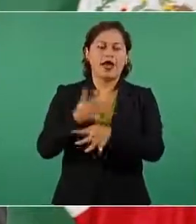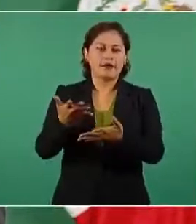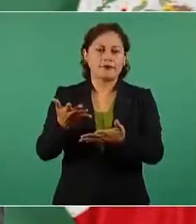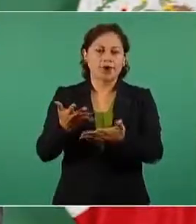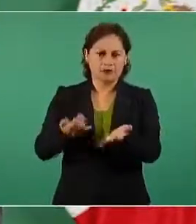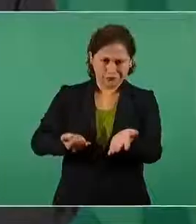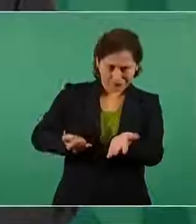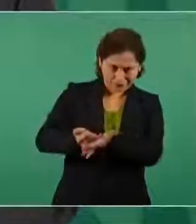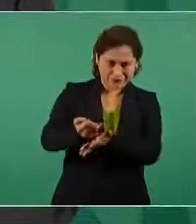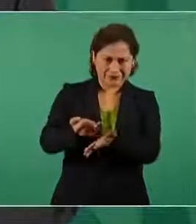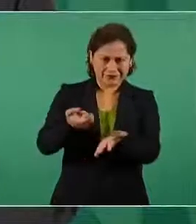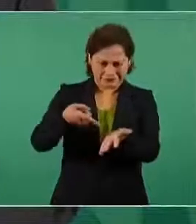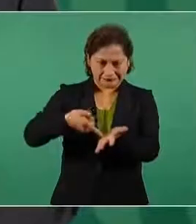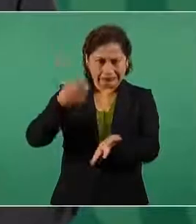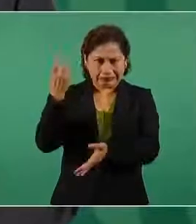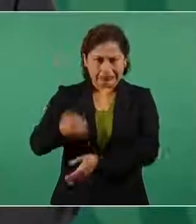decisión.